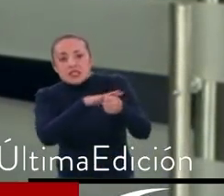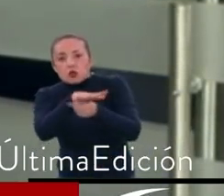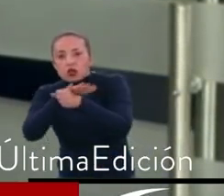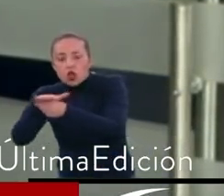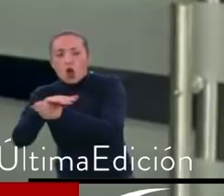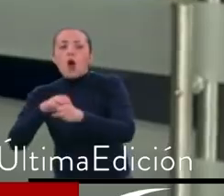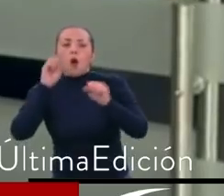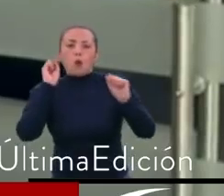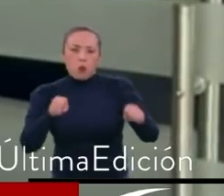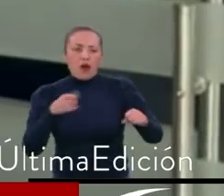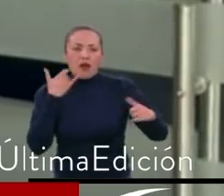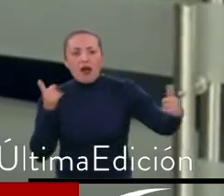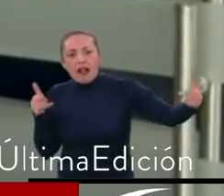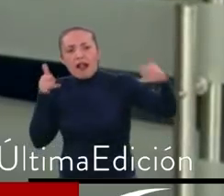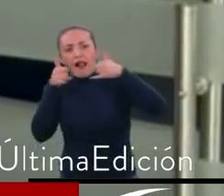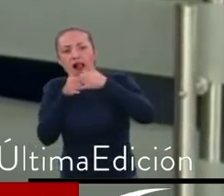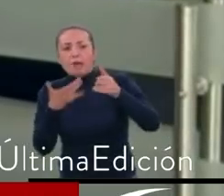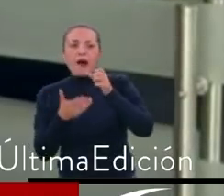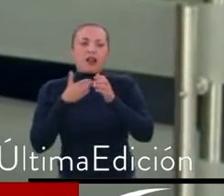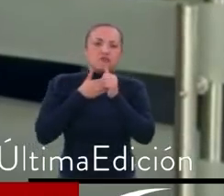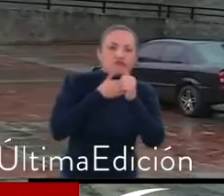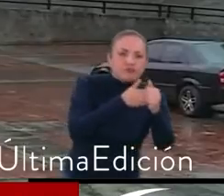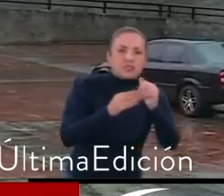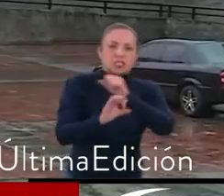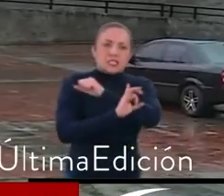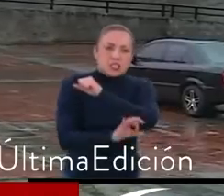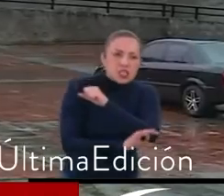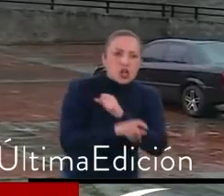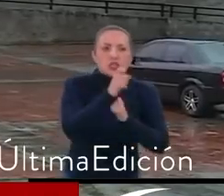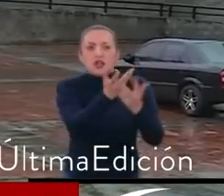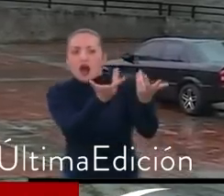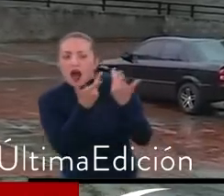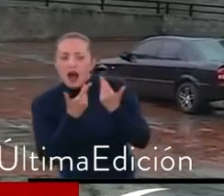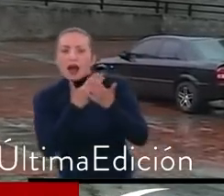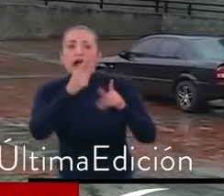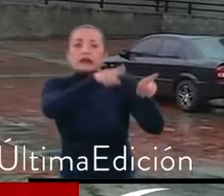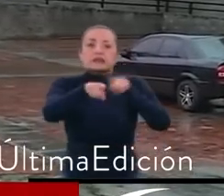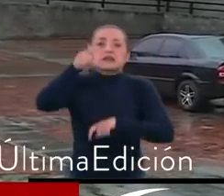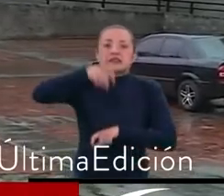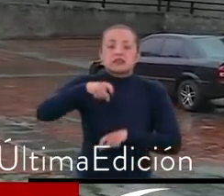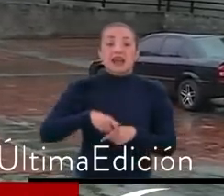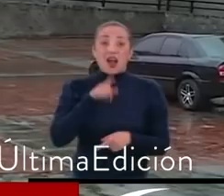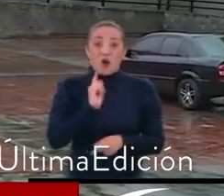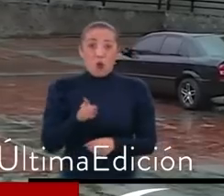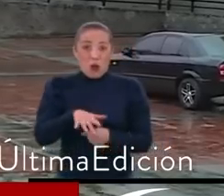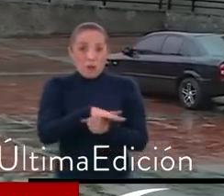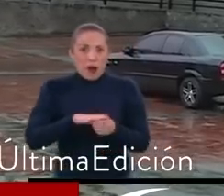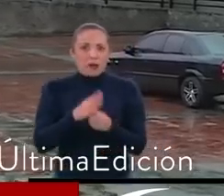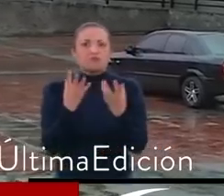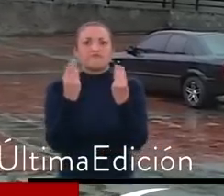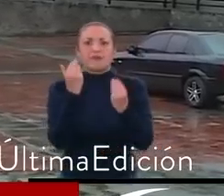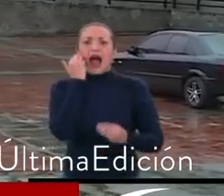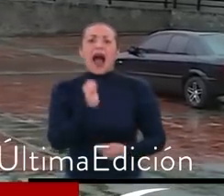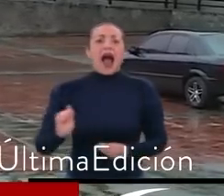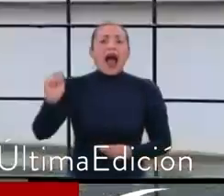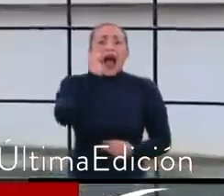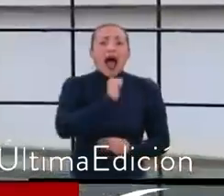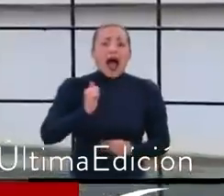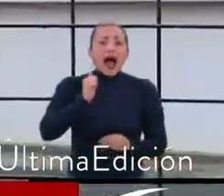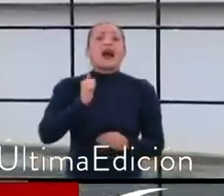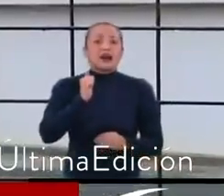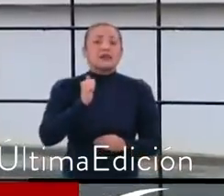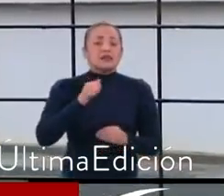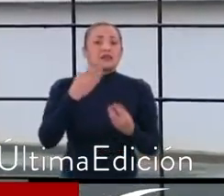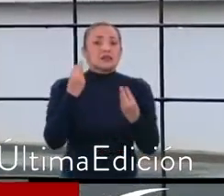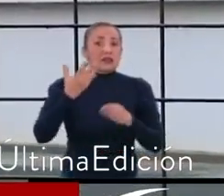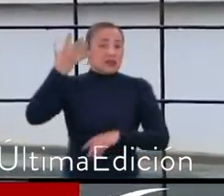de escucha y orientación psicológica para quienes lo necesiten. Por esta situación, muchas de las mujeres, quienes en su mayoría